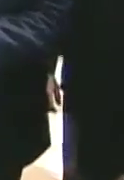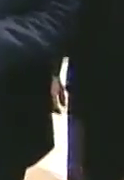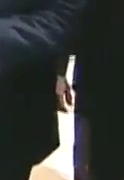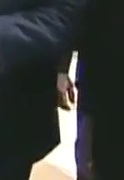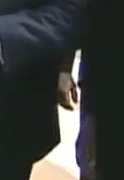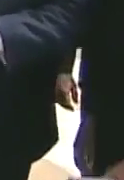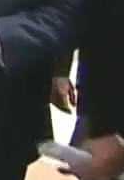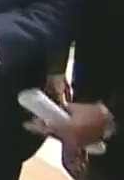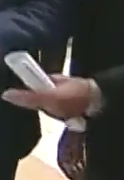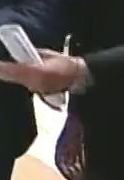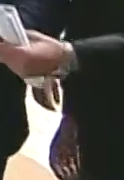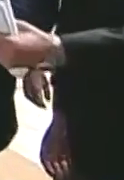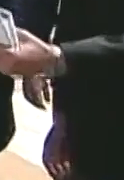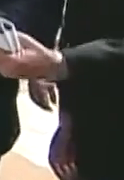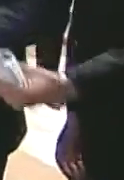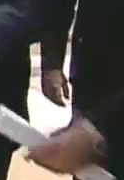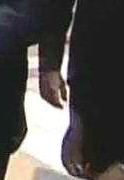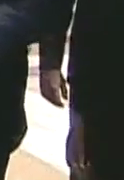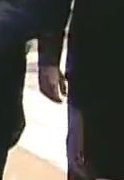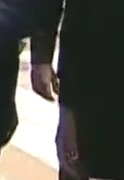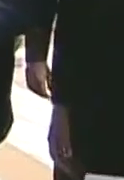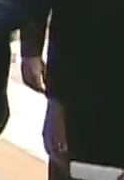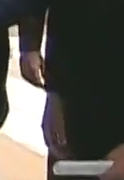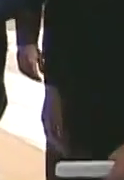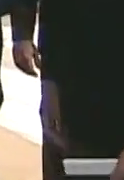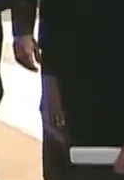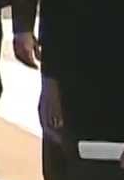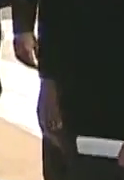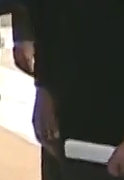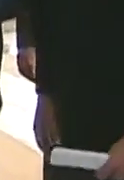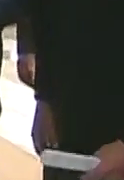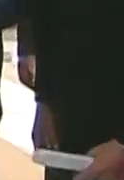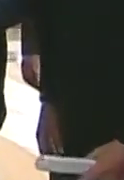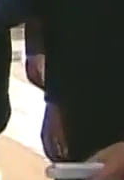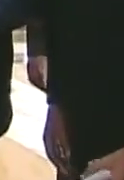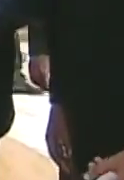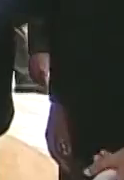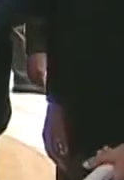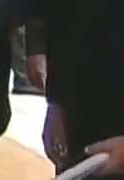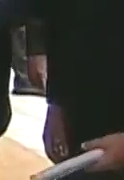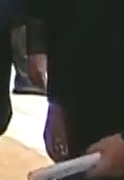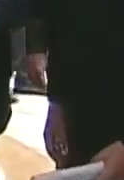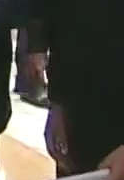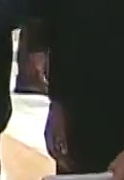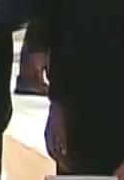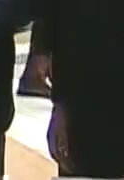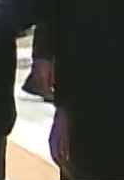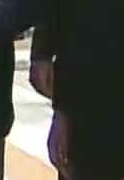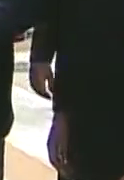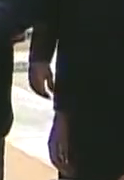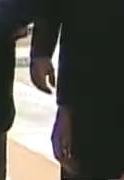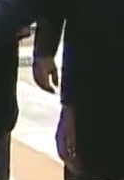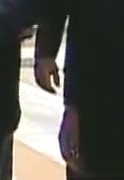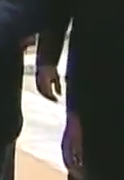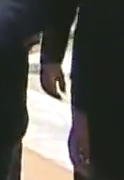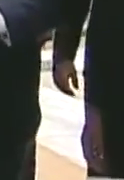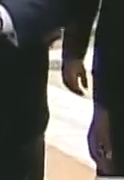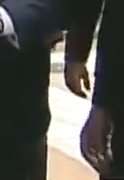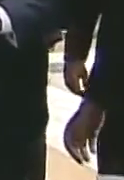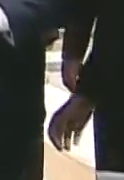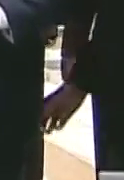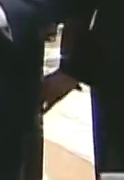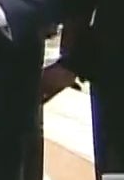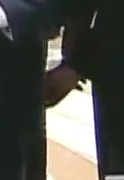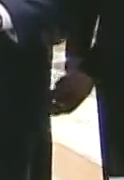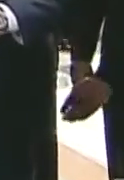los visitantes de esta feria Filben 2018. En espacios como el Teatro Bolívar, el